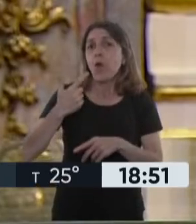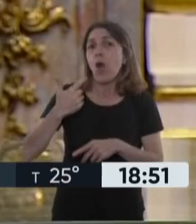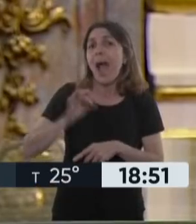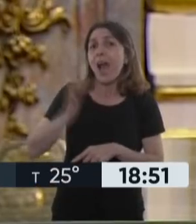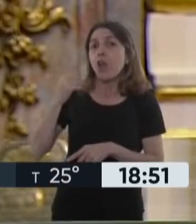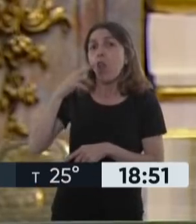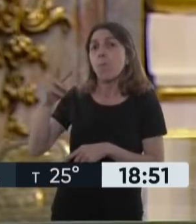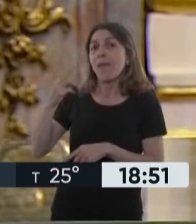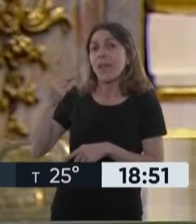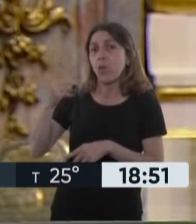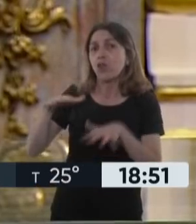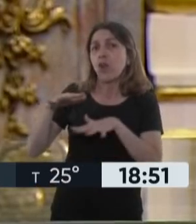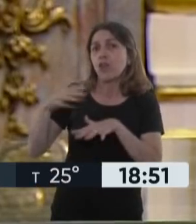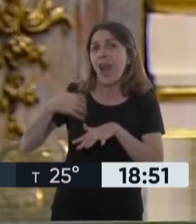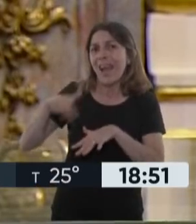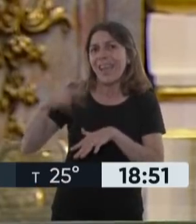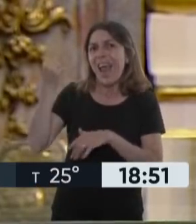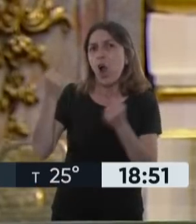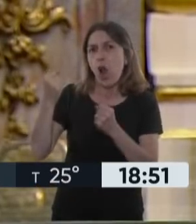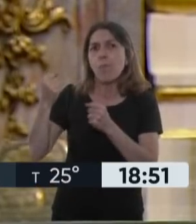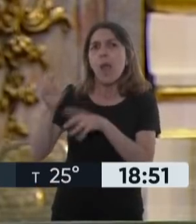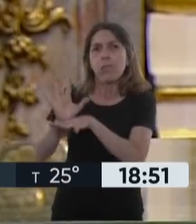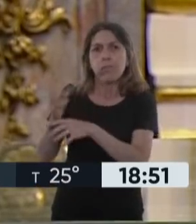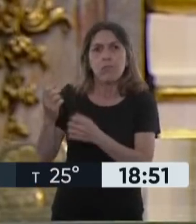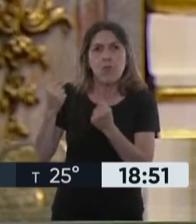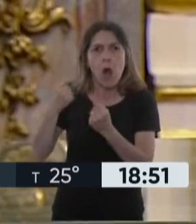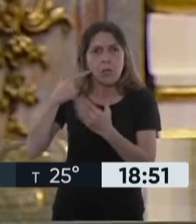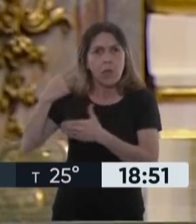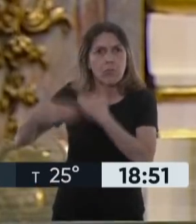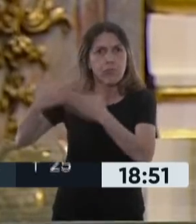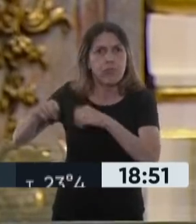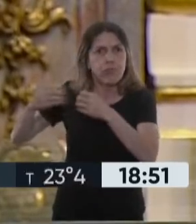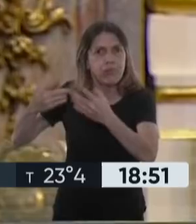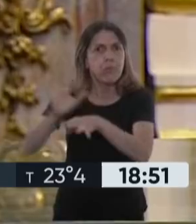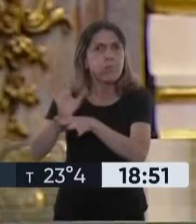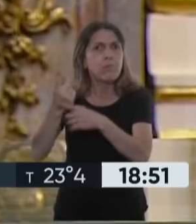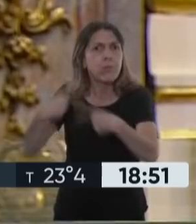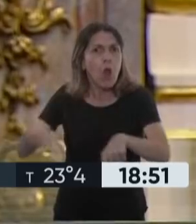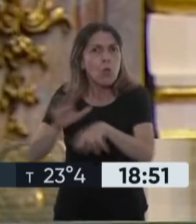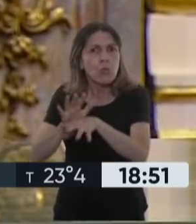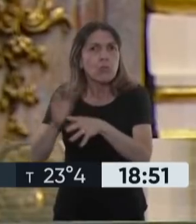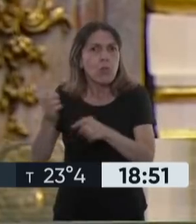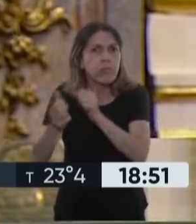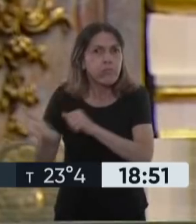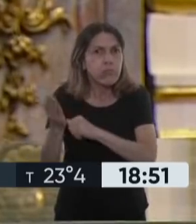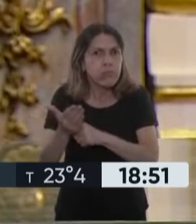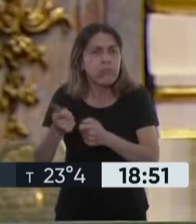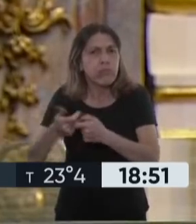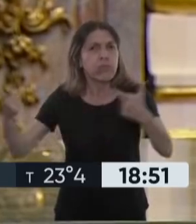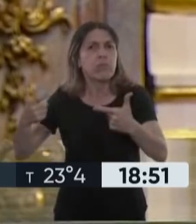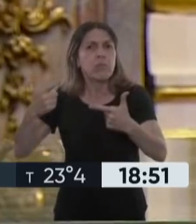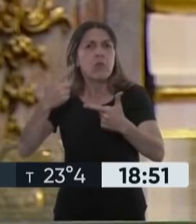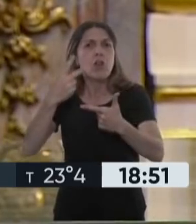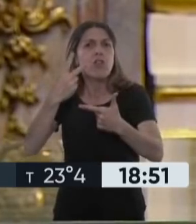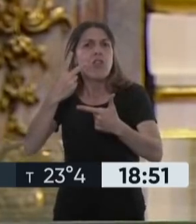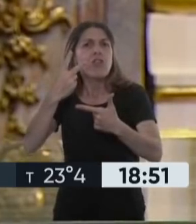2021 transitó un fuerte proceso de recuperación. El producto creció 10,3%, el empleo creció